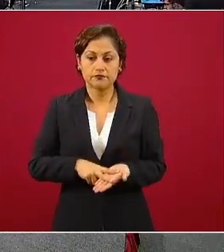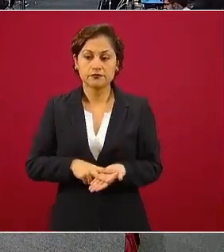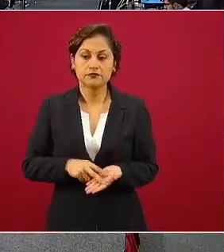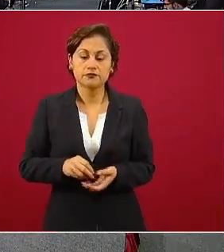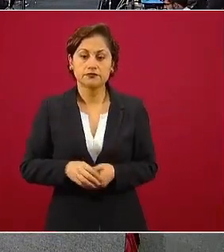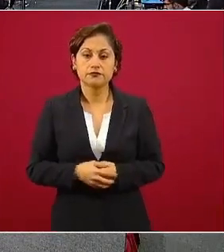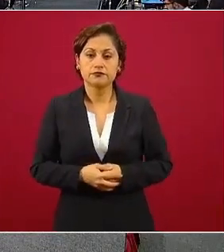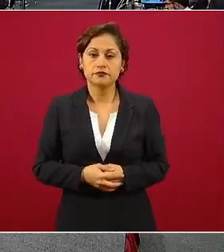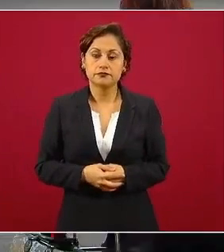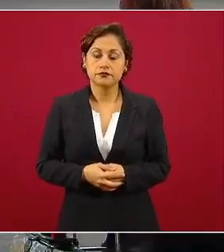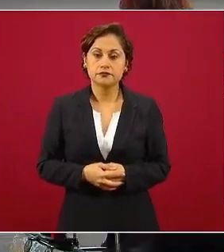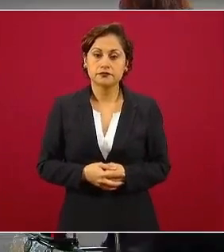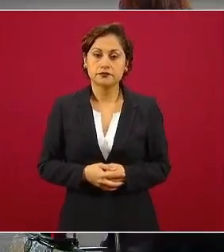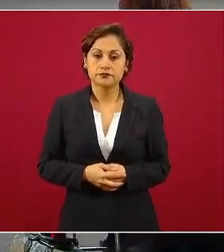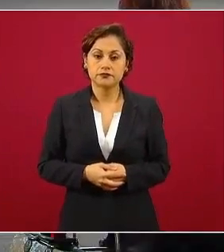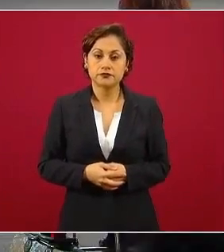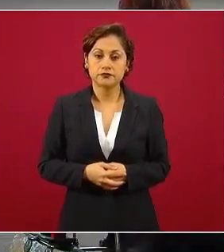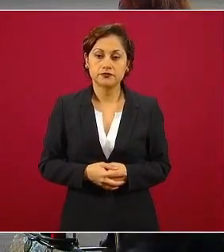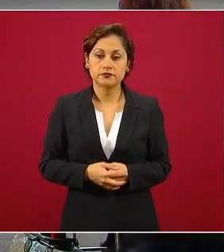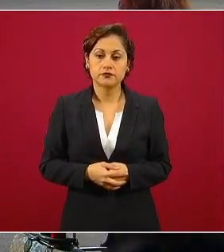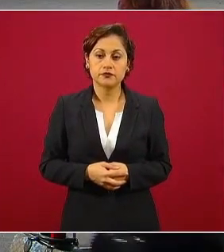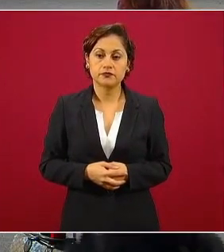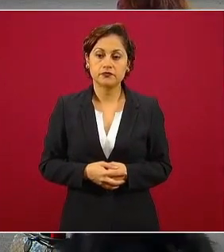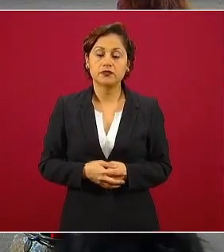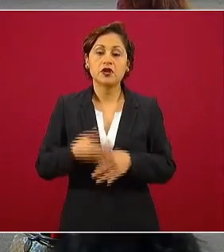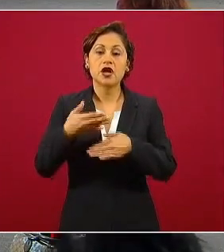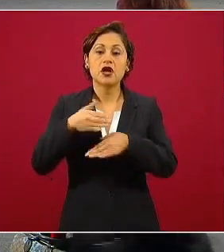los casos nuevos.